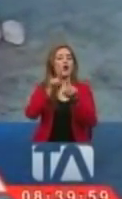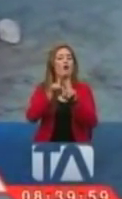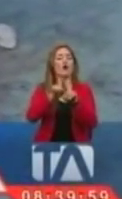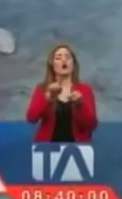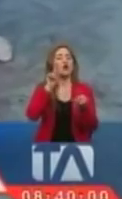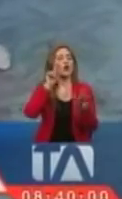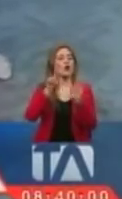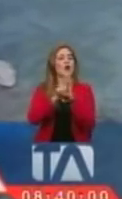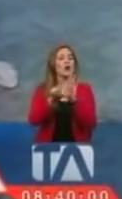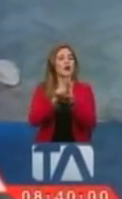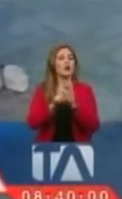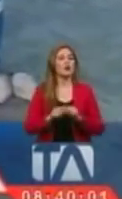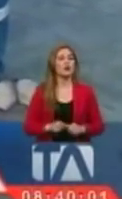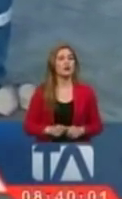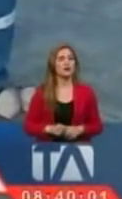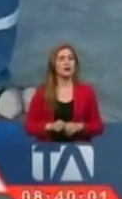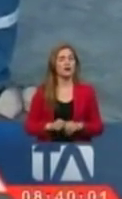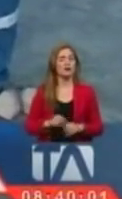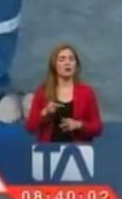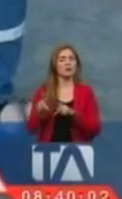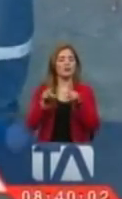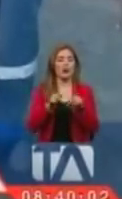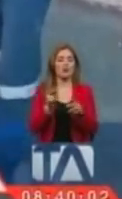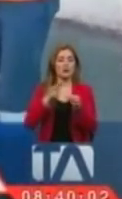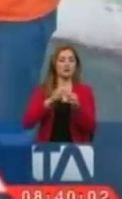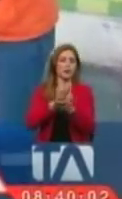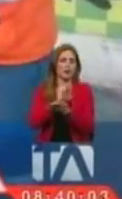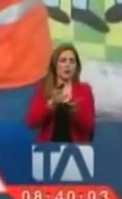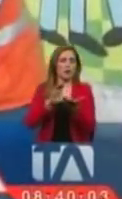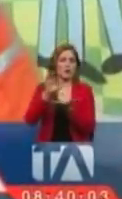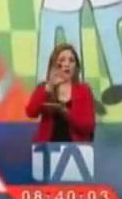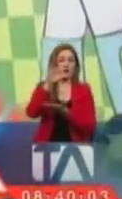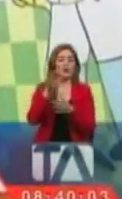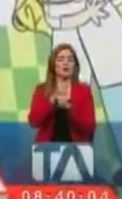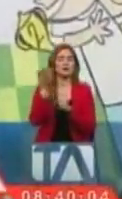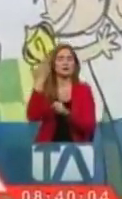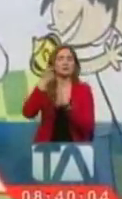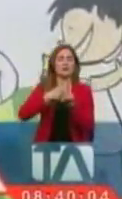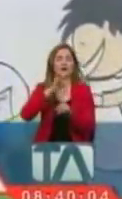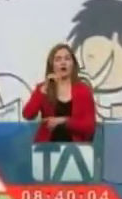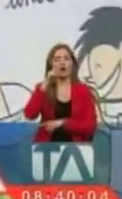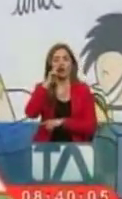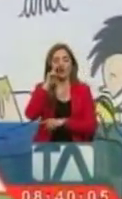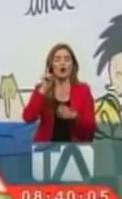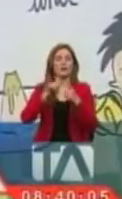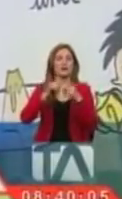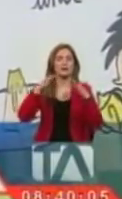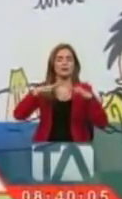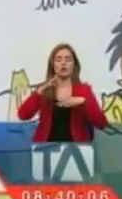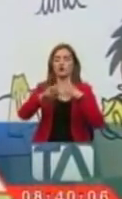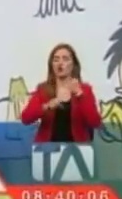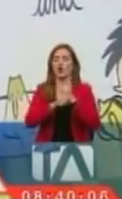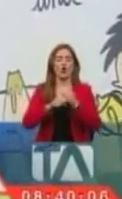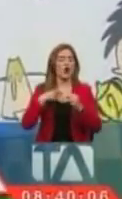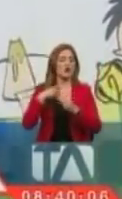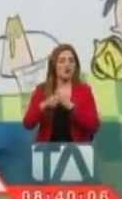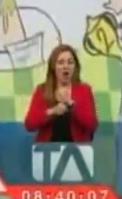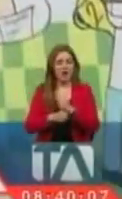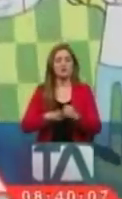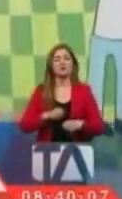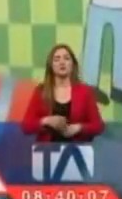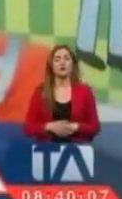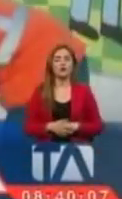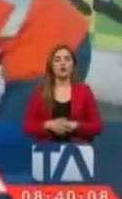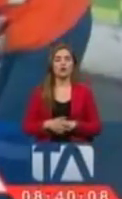entonces tenemos un plan de regreso a clases el cual se realiza desde junio a septiembre todos los años a pesar de que